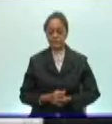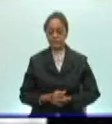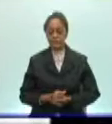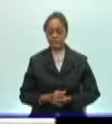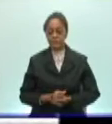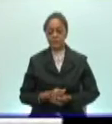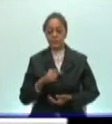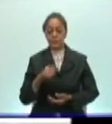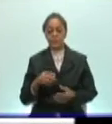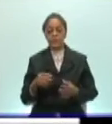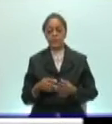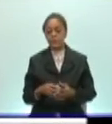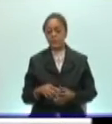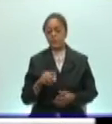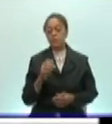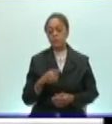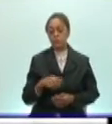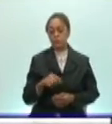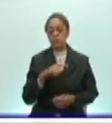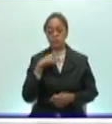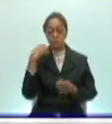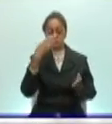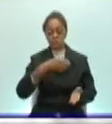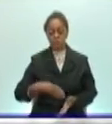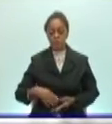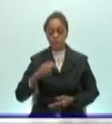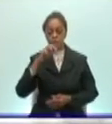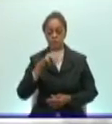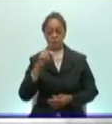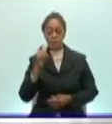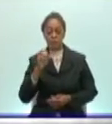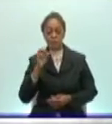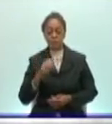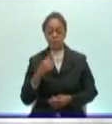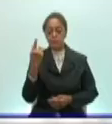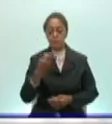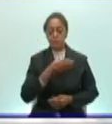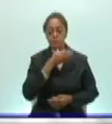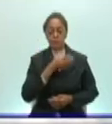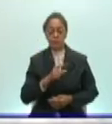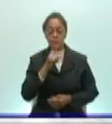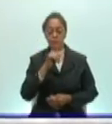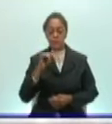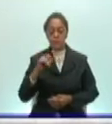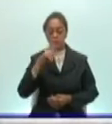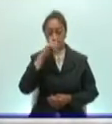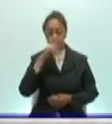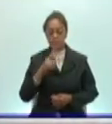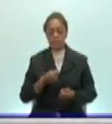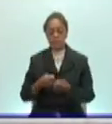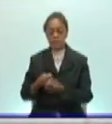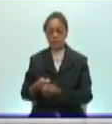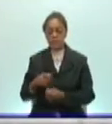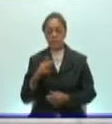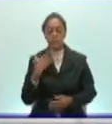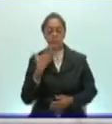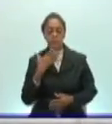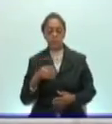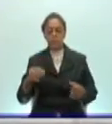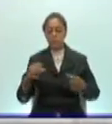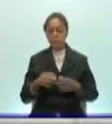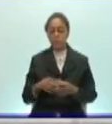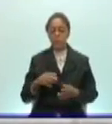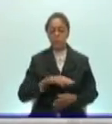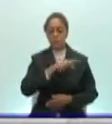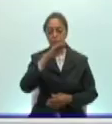Y entre ellos hubo sus mártires, como Manuel Ascunce, un joven de 16 años asesinado por las bandas del